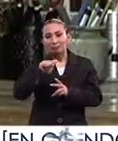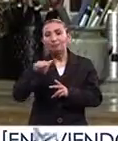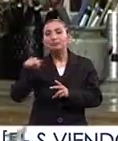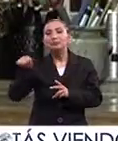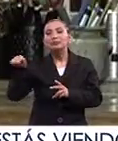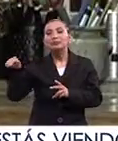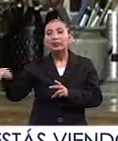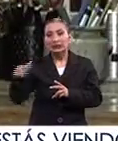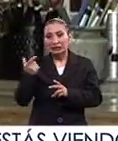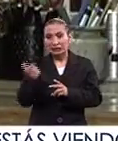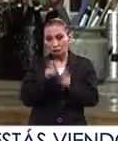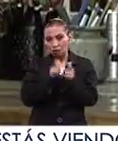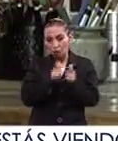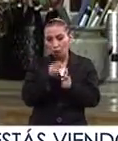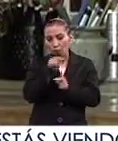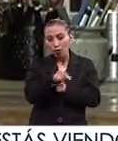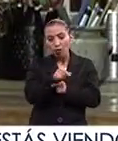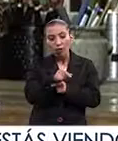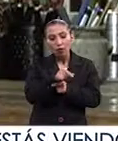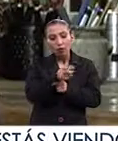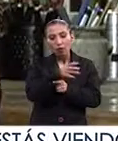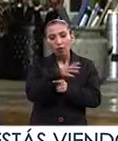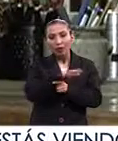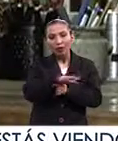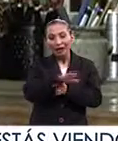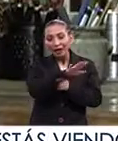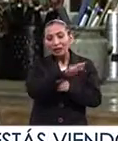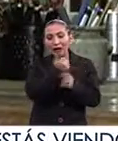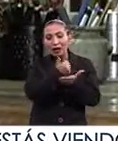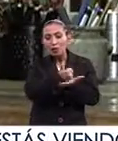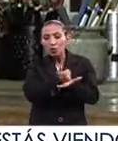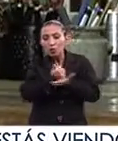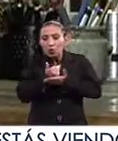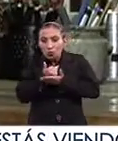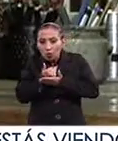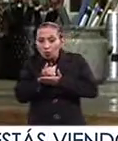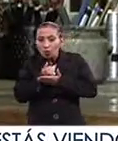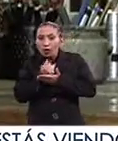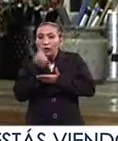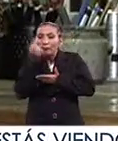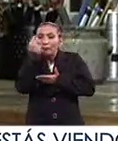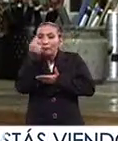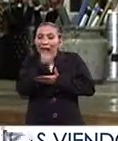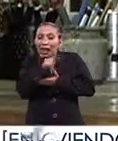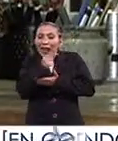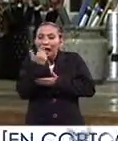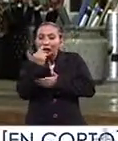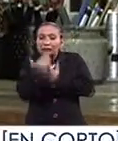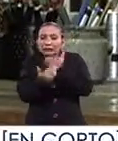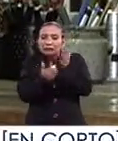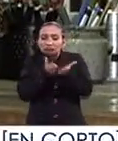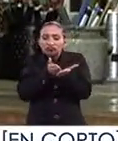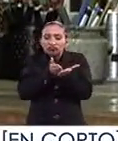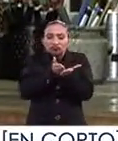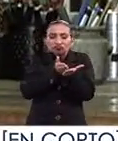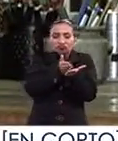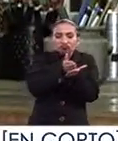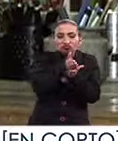Entonces, esto de alguna manera me ayudó a encaminar